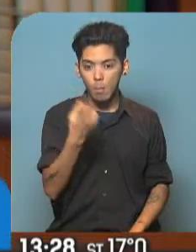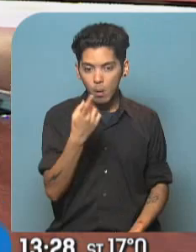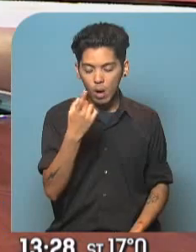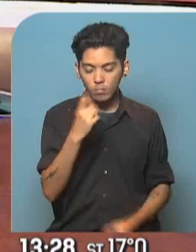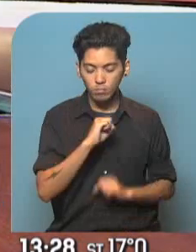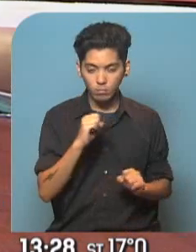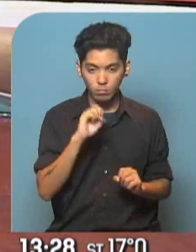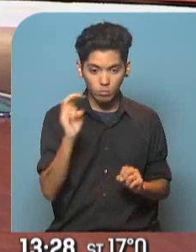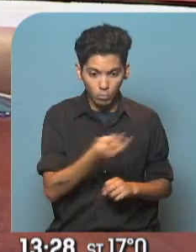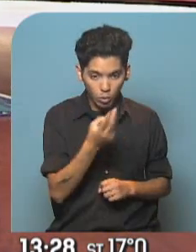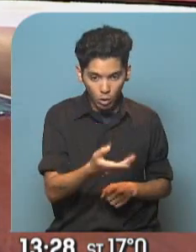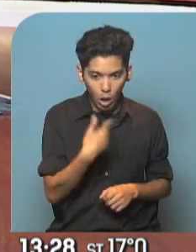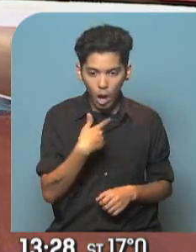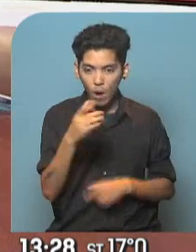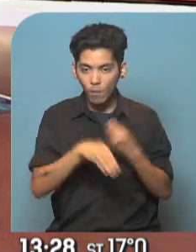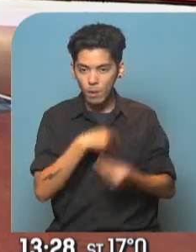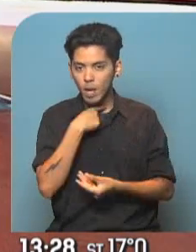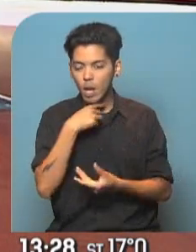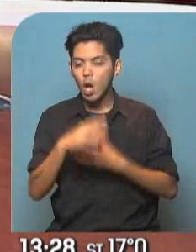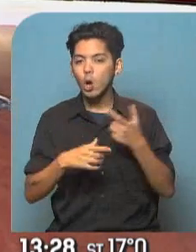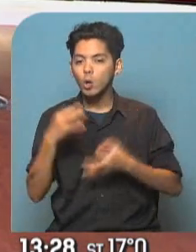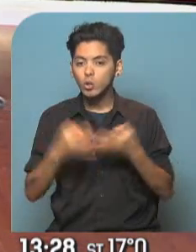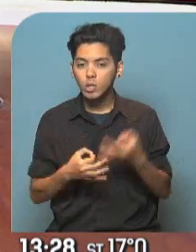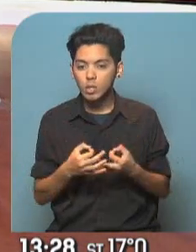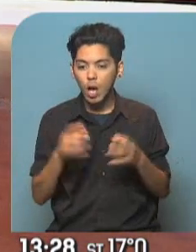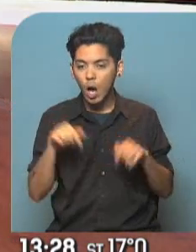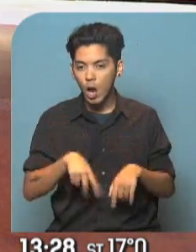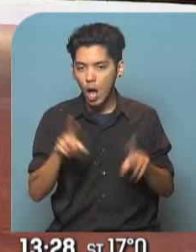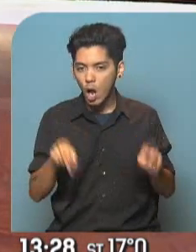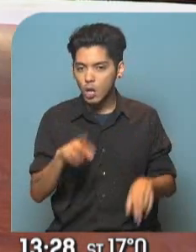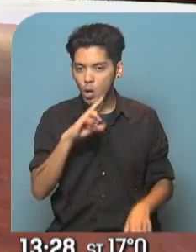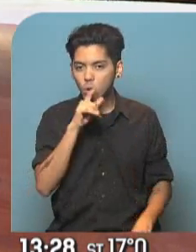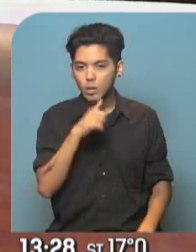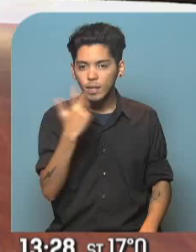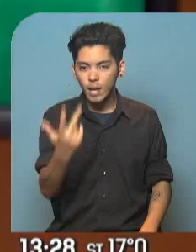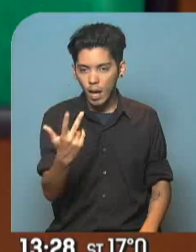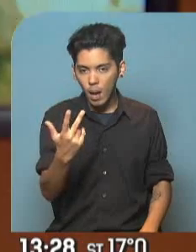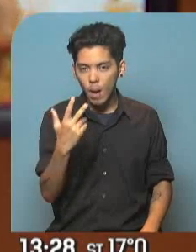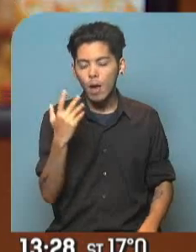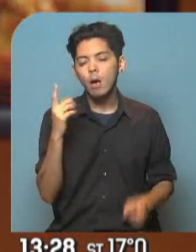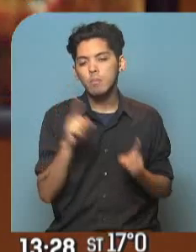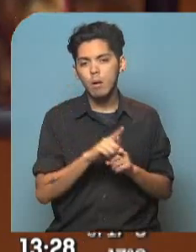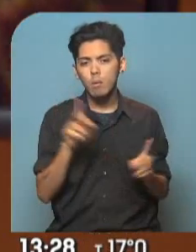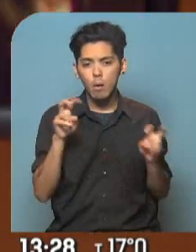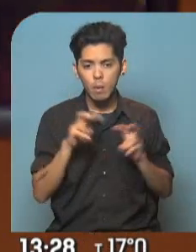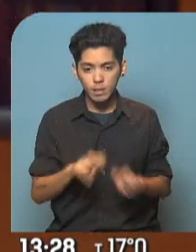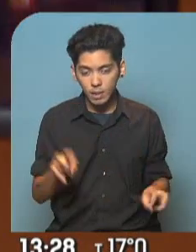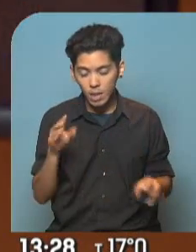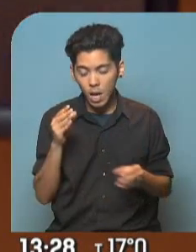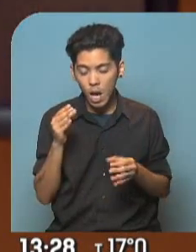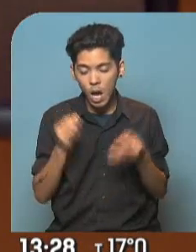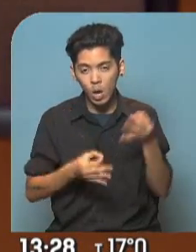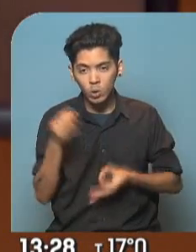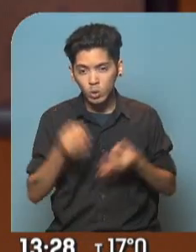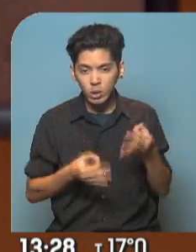de 20 años, están pidiendo justicia, por eso están cortando ahora la Ruta 3. Más allá de lo que investigue la justicia,